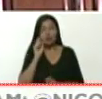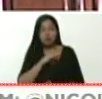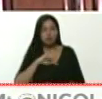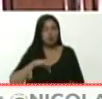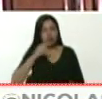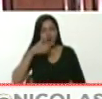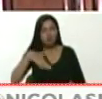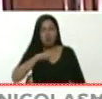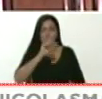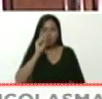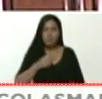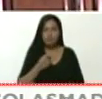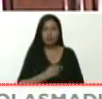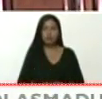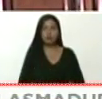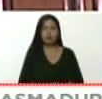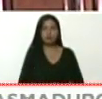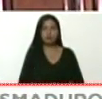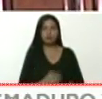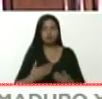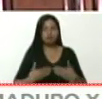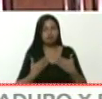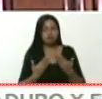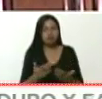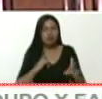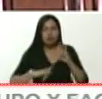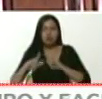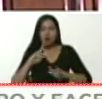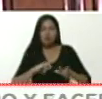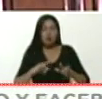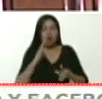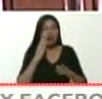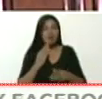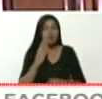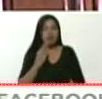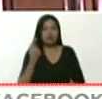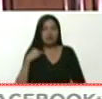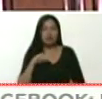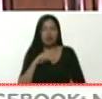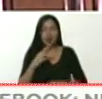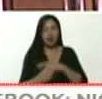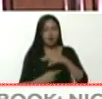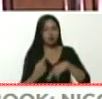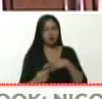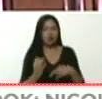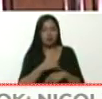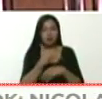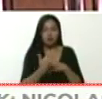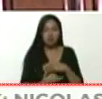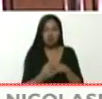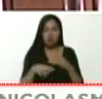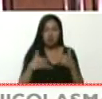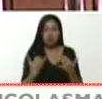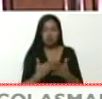pueblo, con dedicación y amor. Y la experiencia que tiene la revolución, el proyecto que tiene